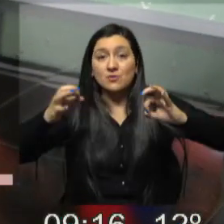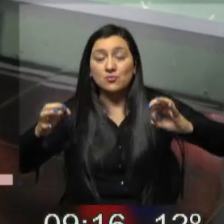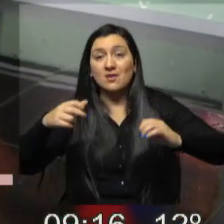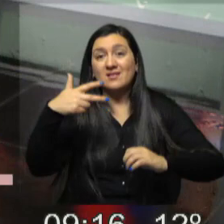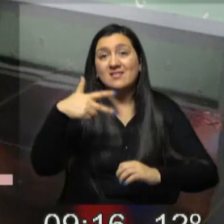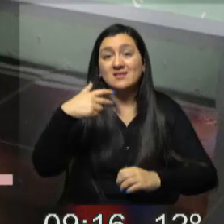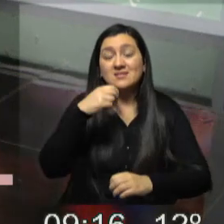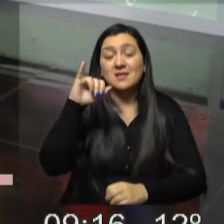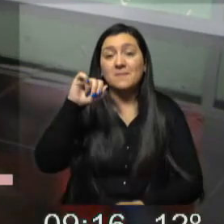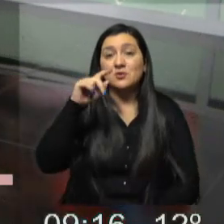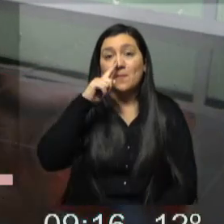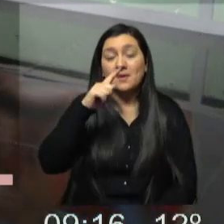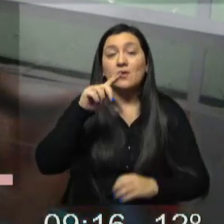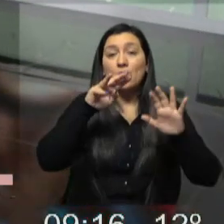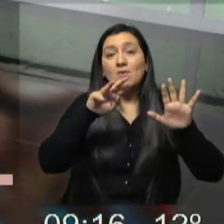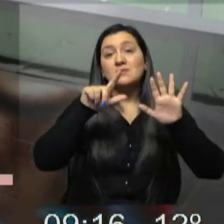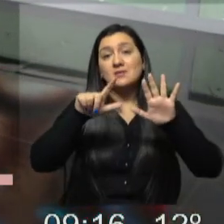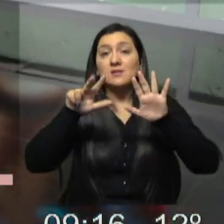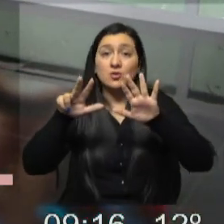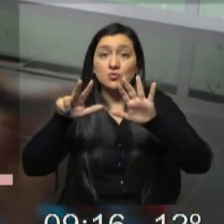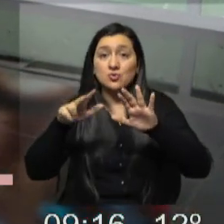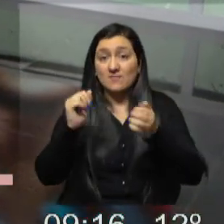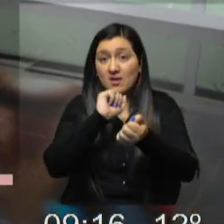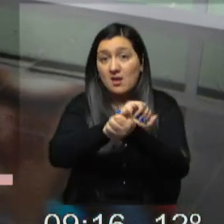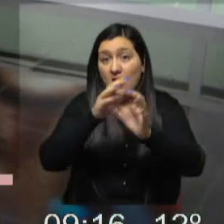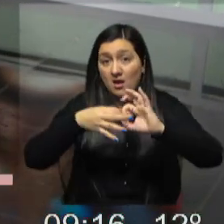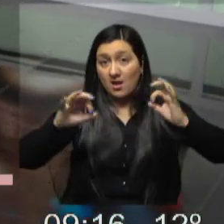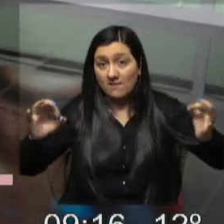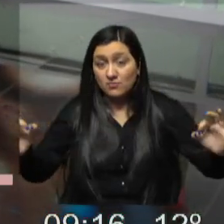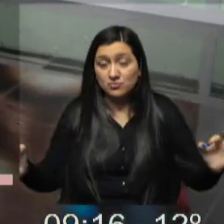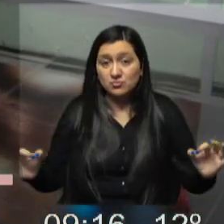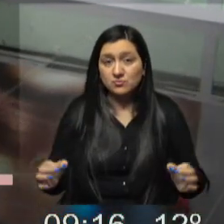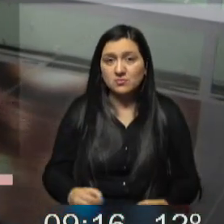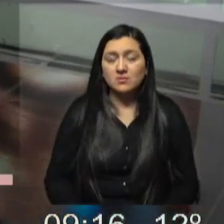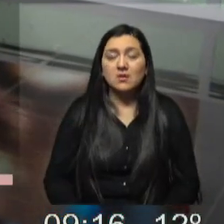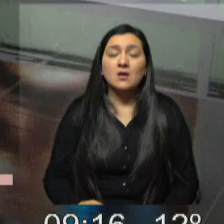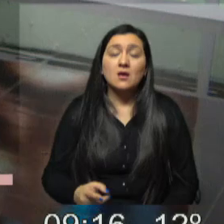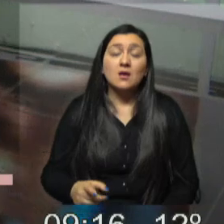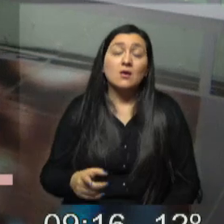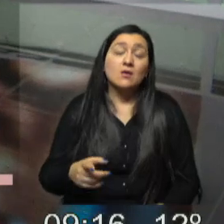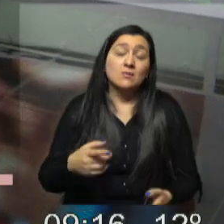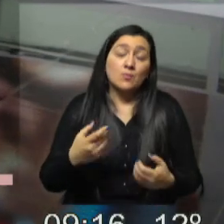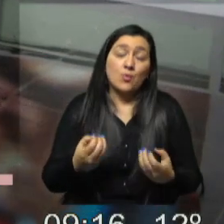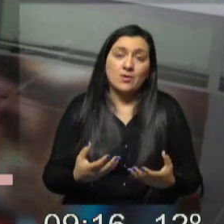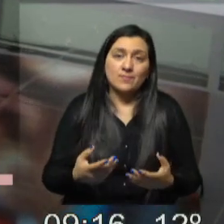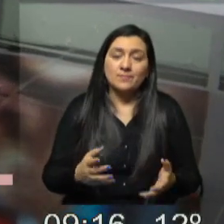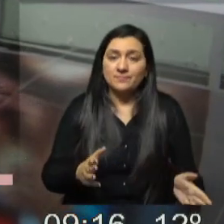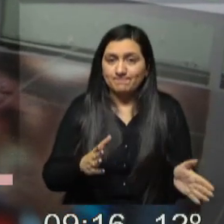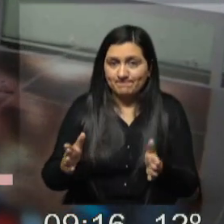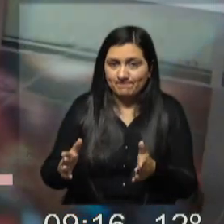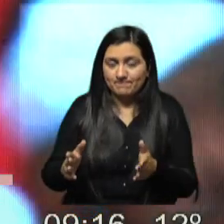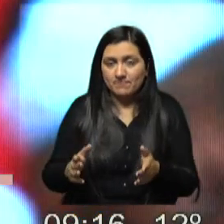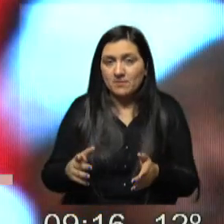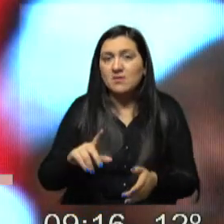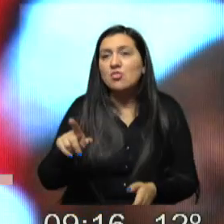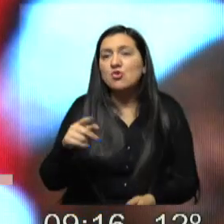Entonces, parte del asunto es, preguntaban, ¿de dónde se sacan los recursos? Bueno, lo que es probable es que no haya reformas para